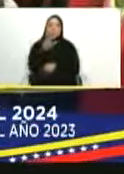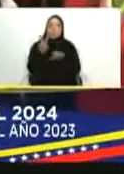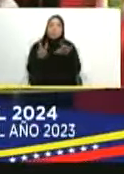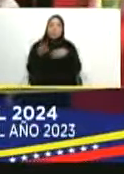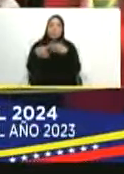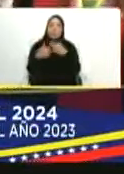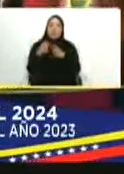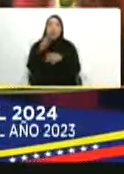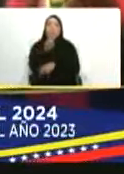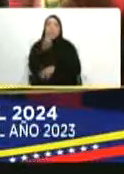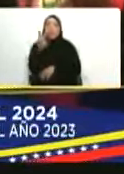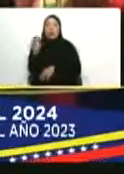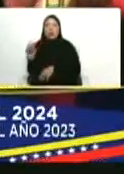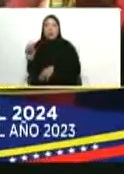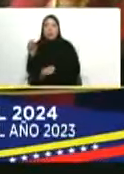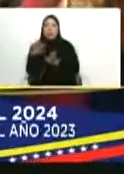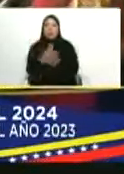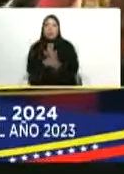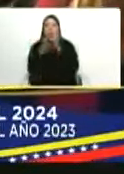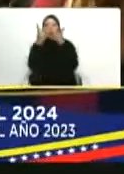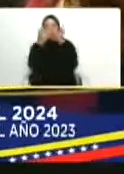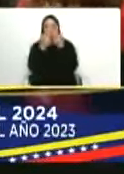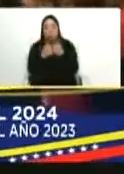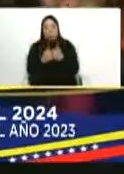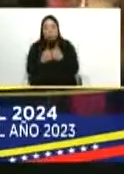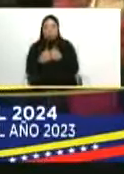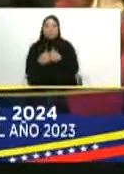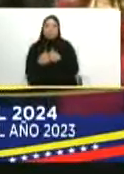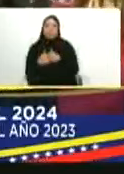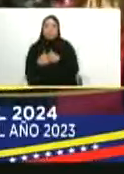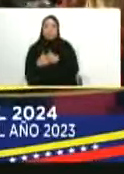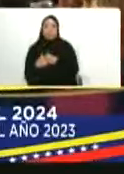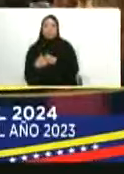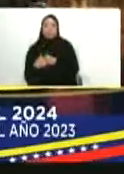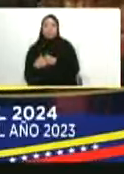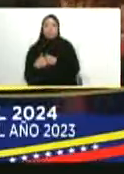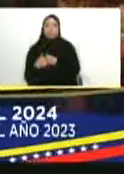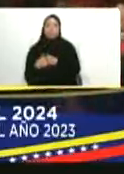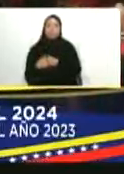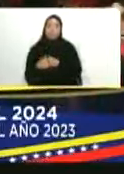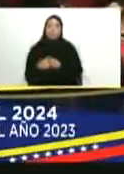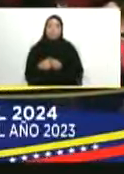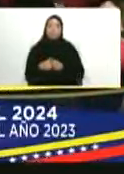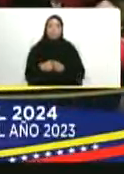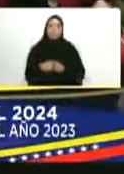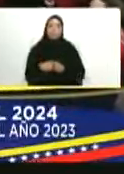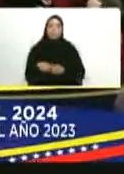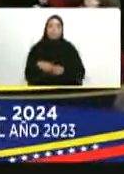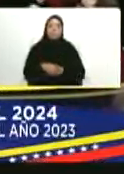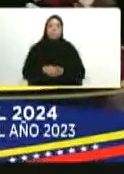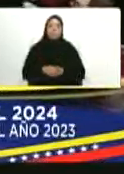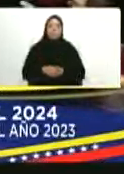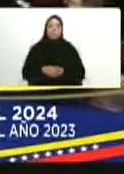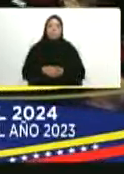a 20 el número de magistrados de la máxima corte de la